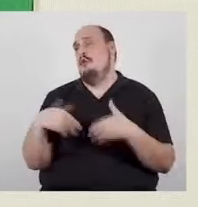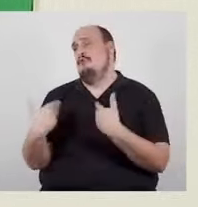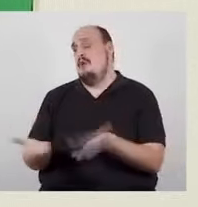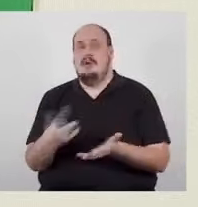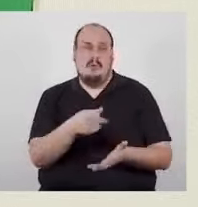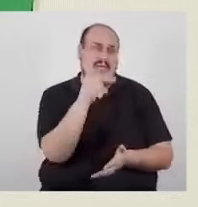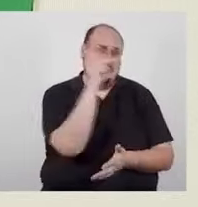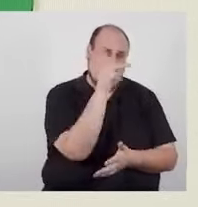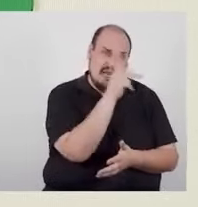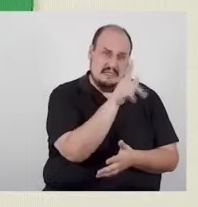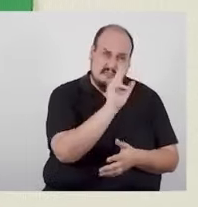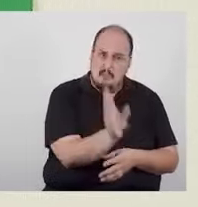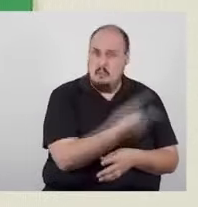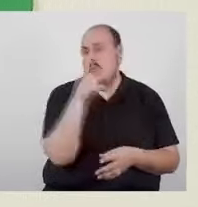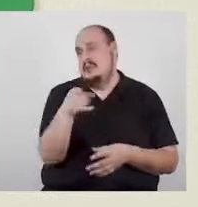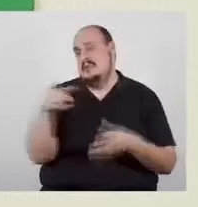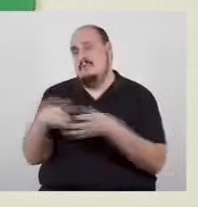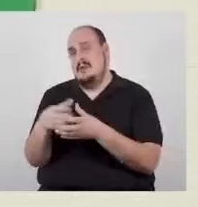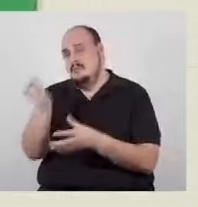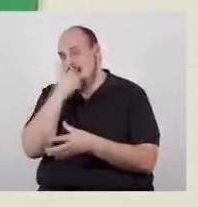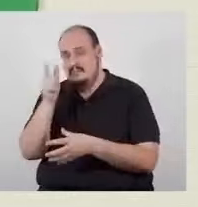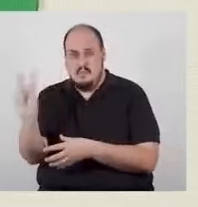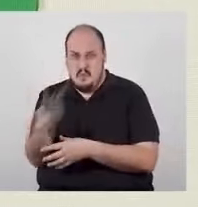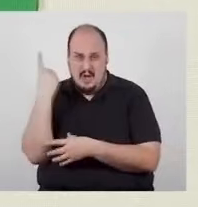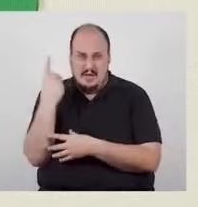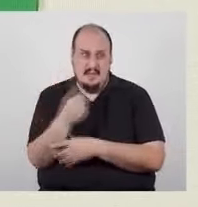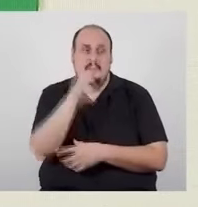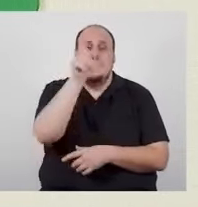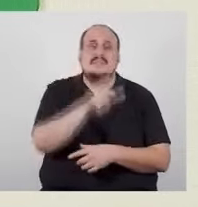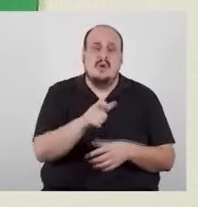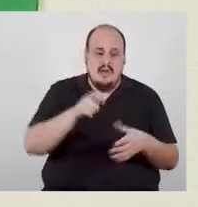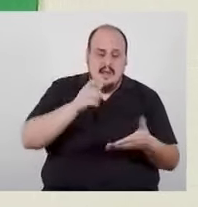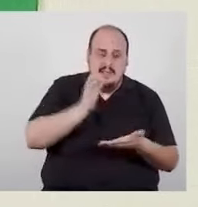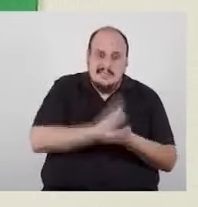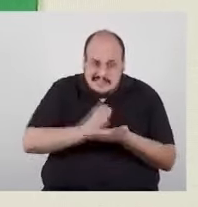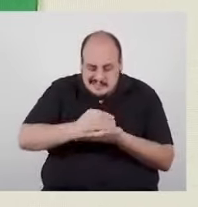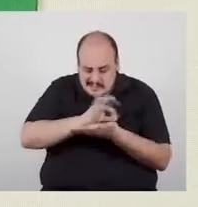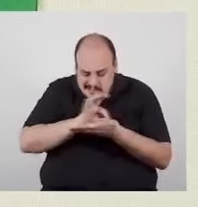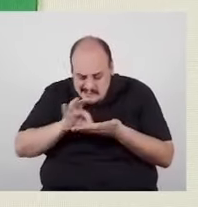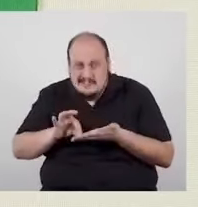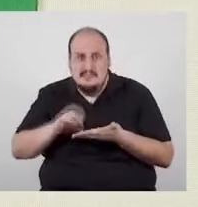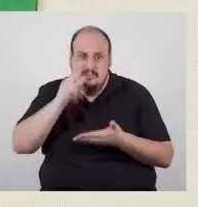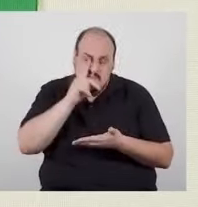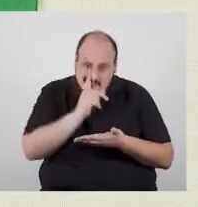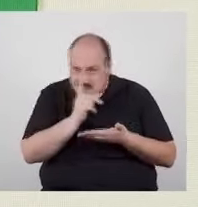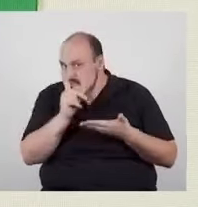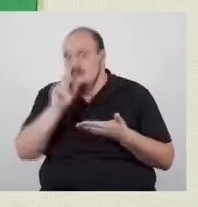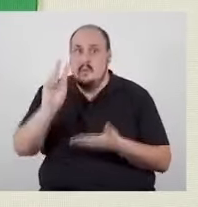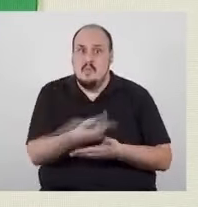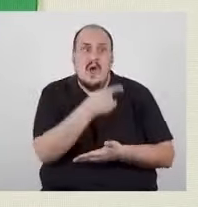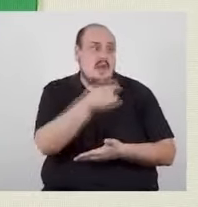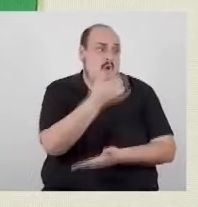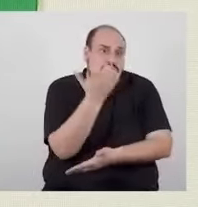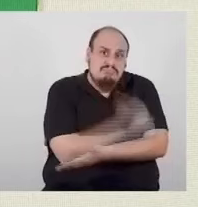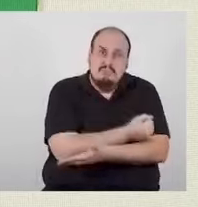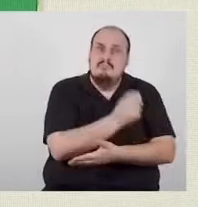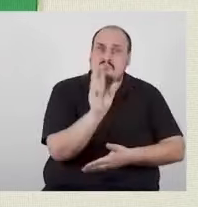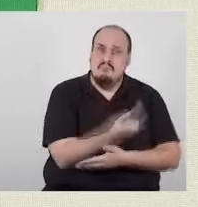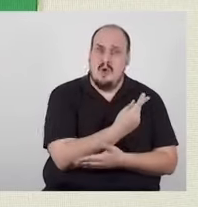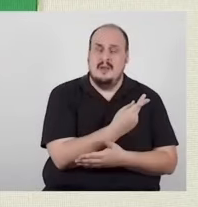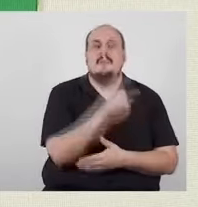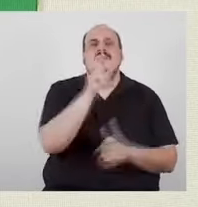macrista. El que toma, el que se está picando, el que se está inyectando, se va a morir. Los adictos tienen un final